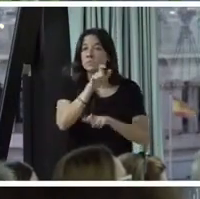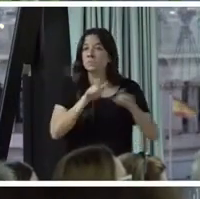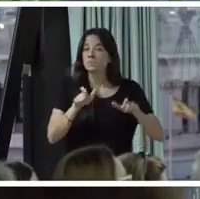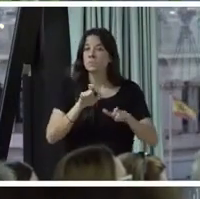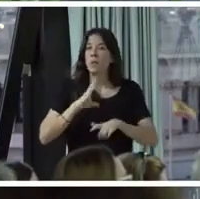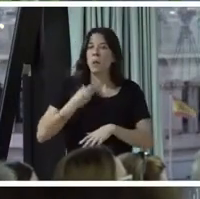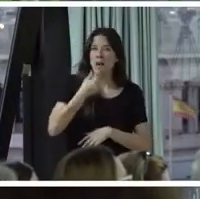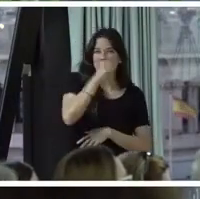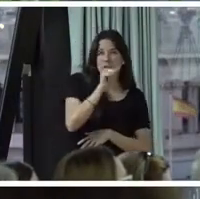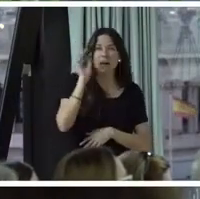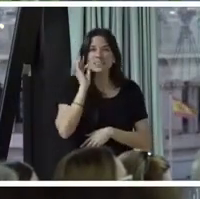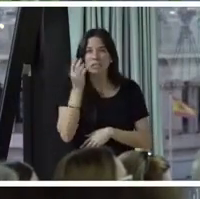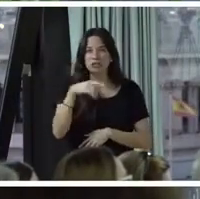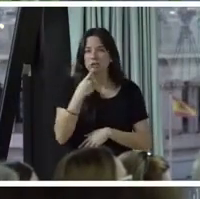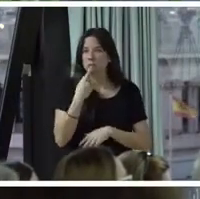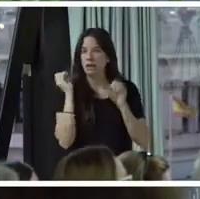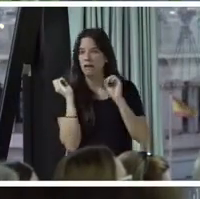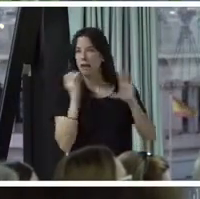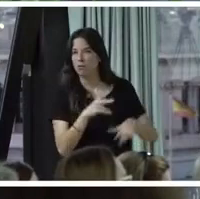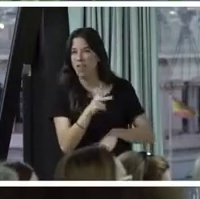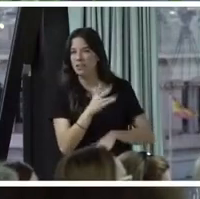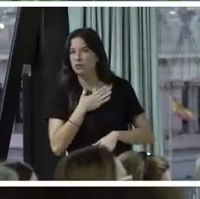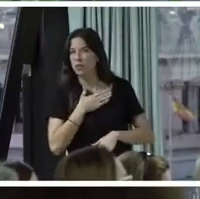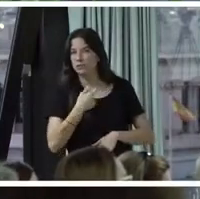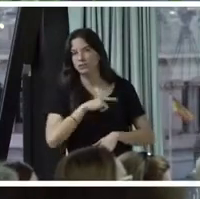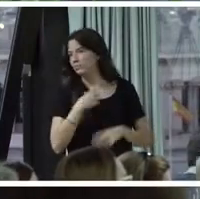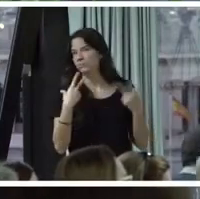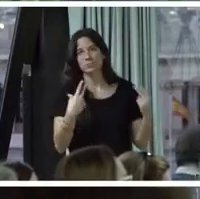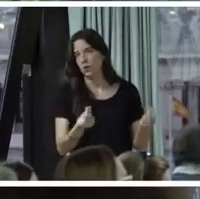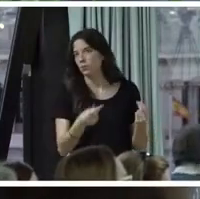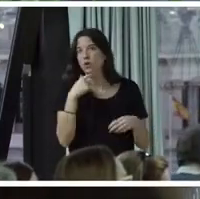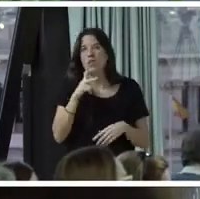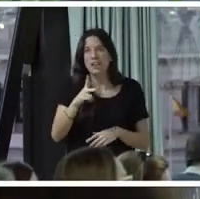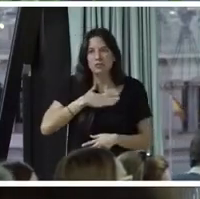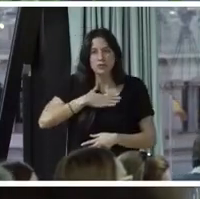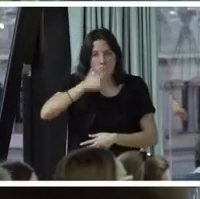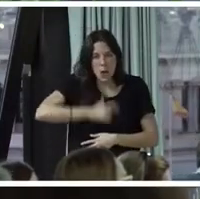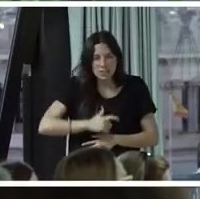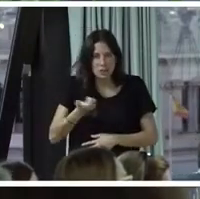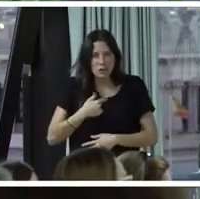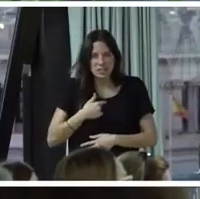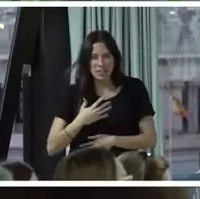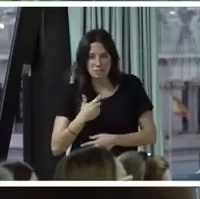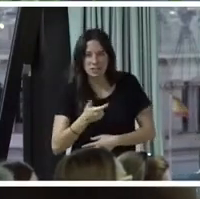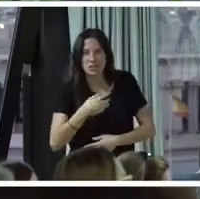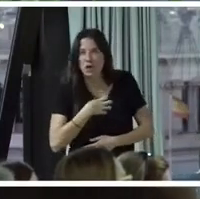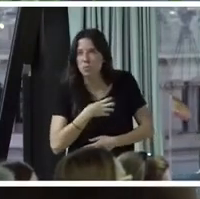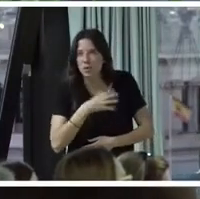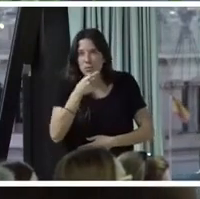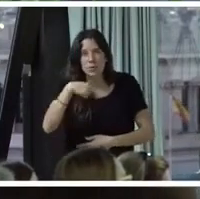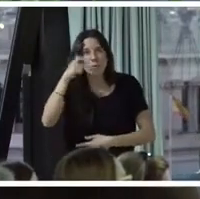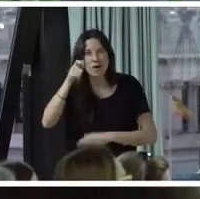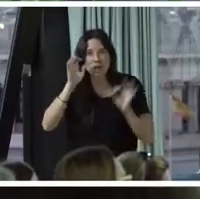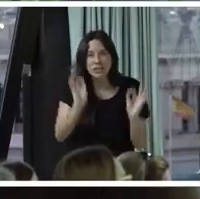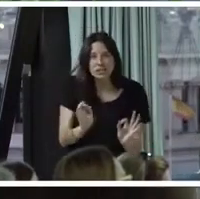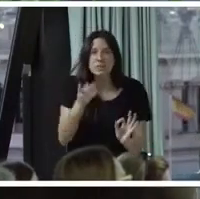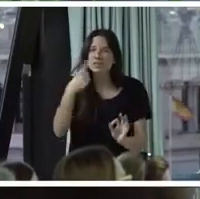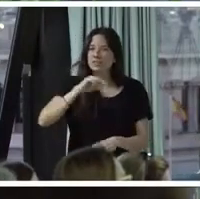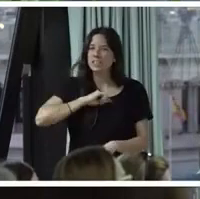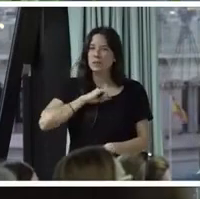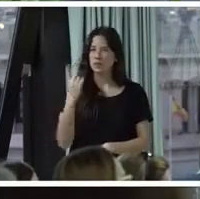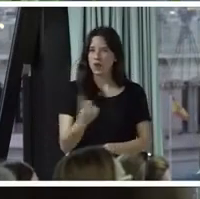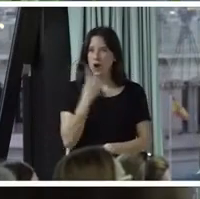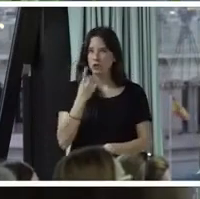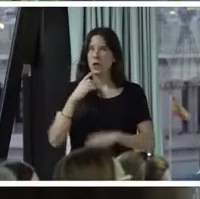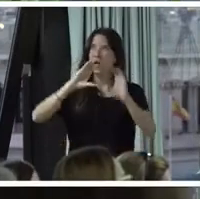y los palestinos no vamos a renunciar a nuestros derechos inalienables Como pueblo pero sentimos que estamos solos frente a la comunidad